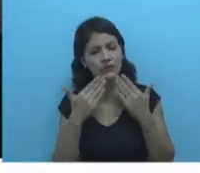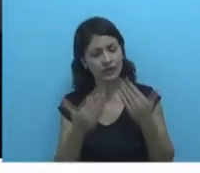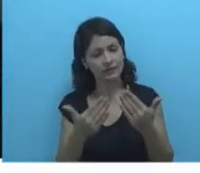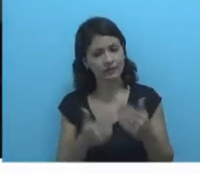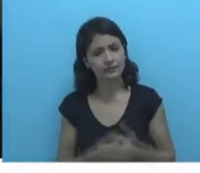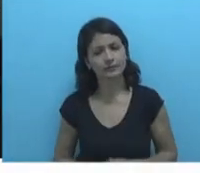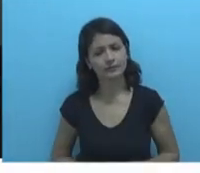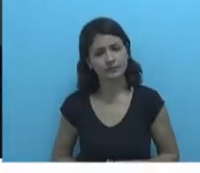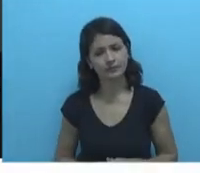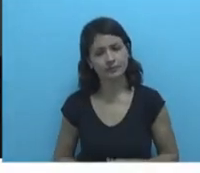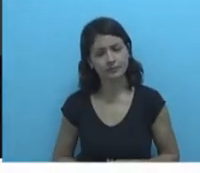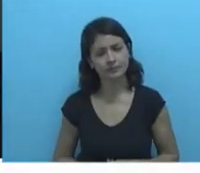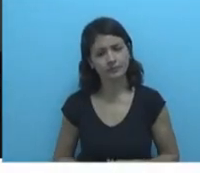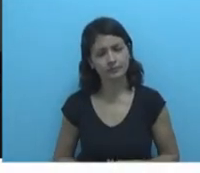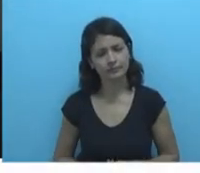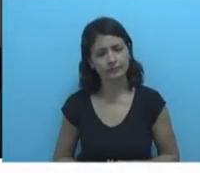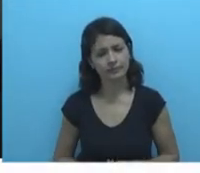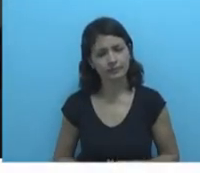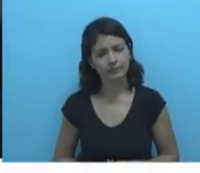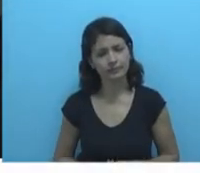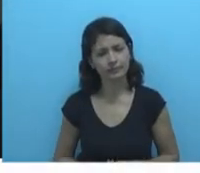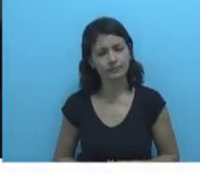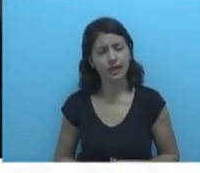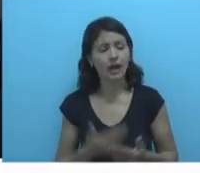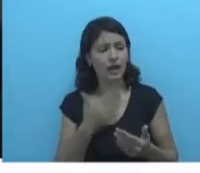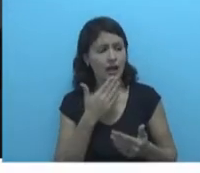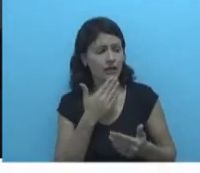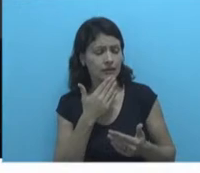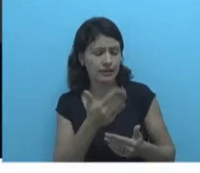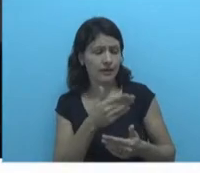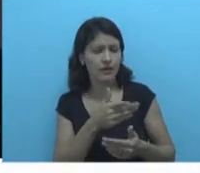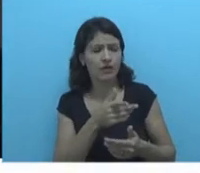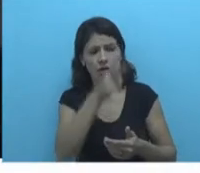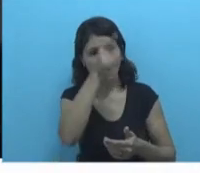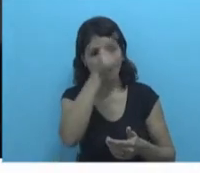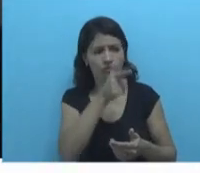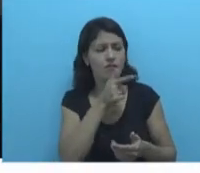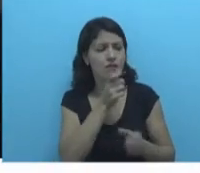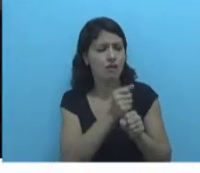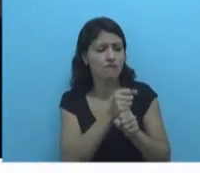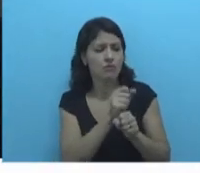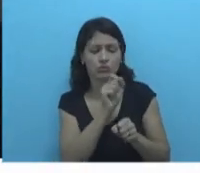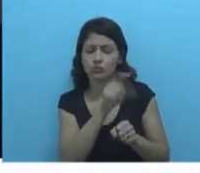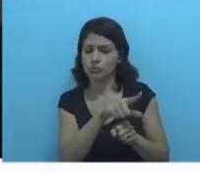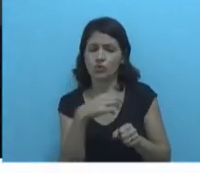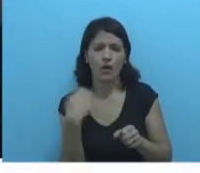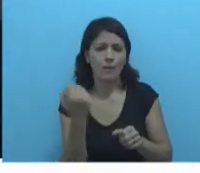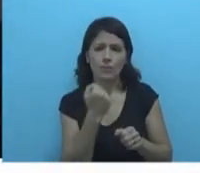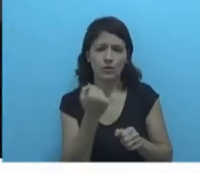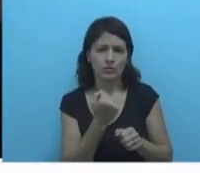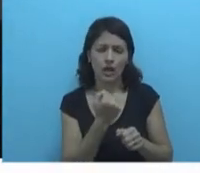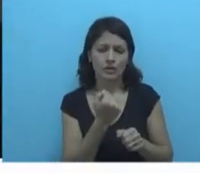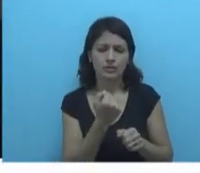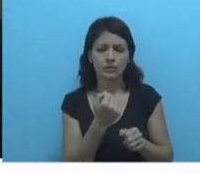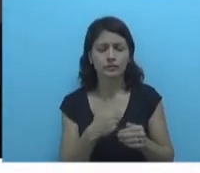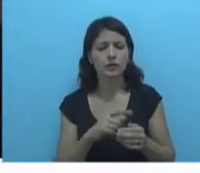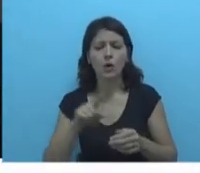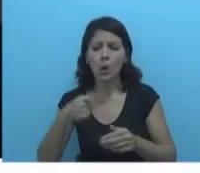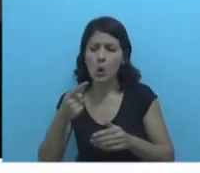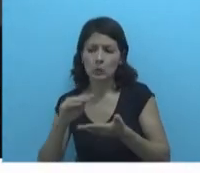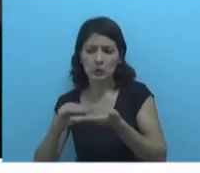seguramente la labor de los bomberos voluntarios nos une a todos, Hay otros legisladores que también han